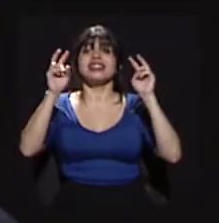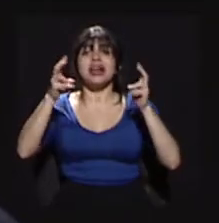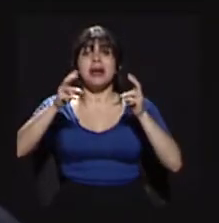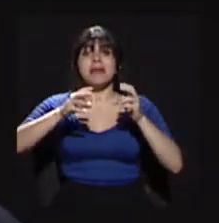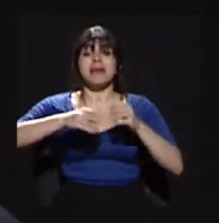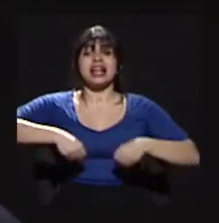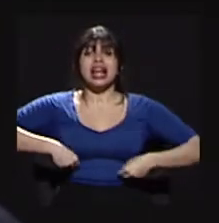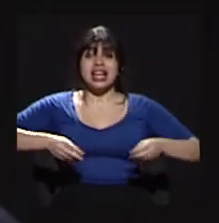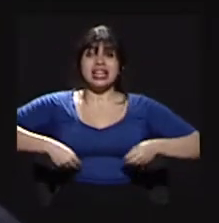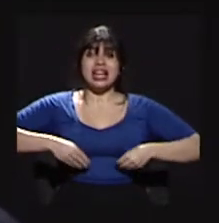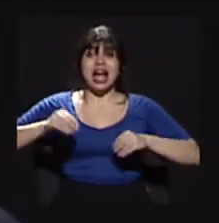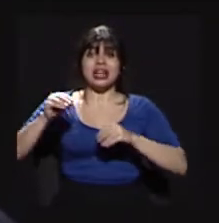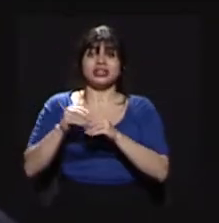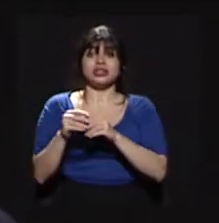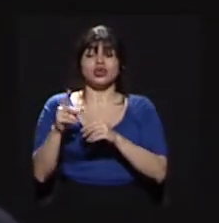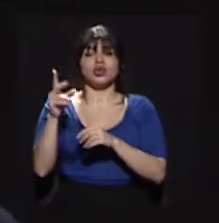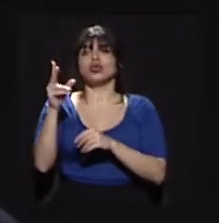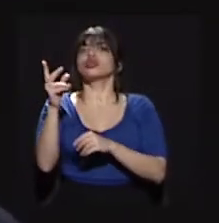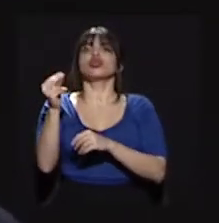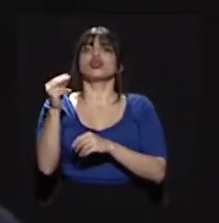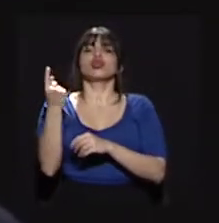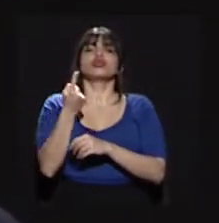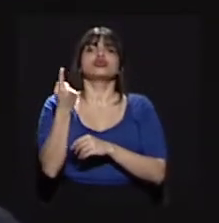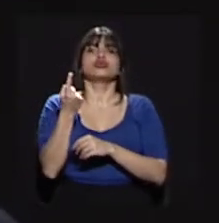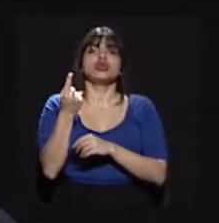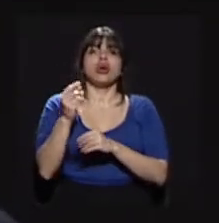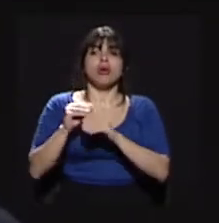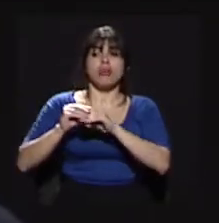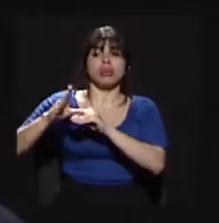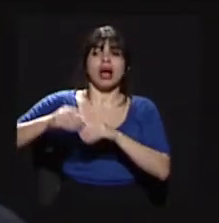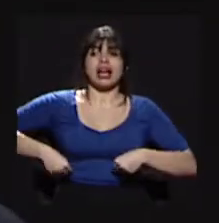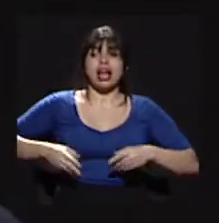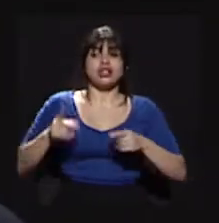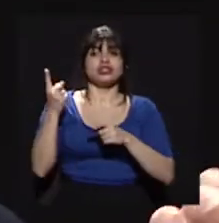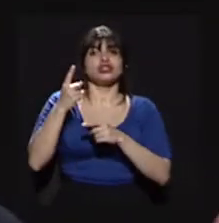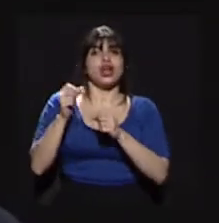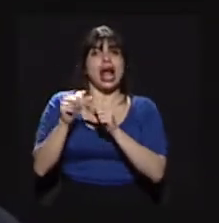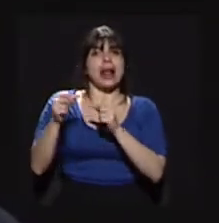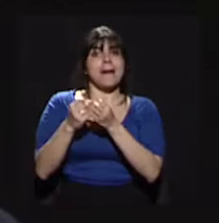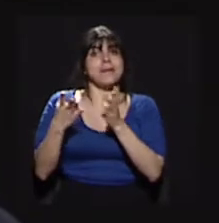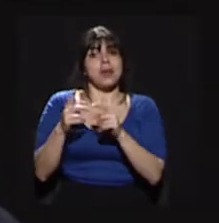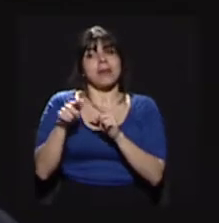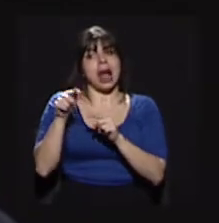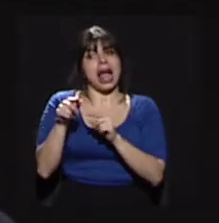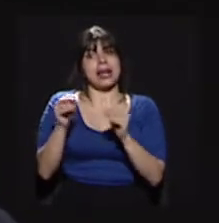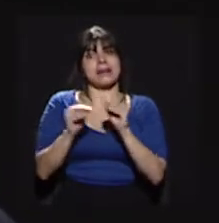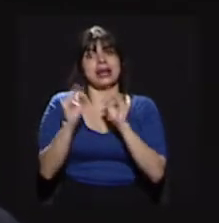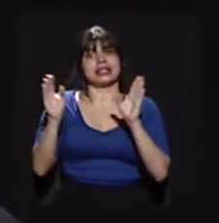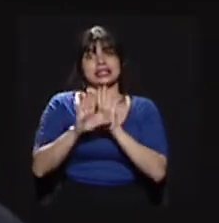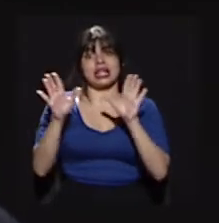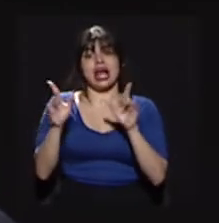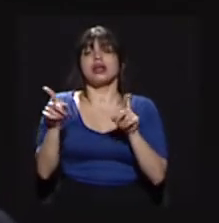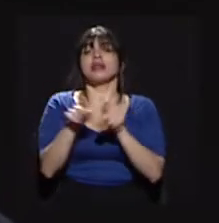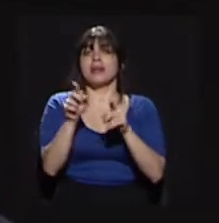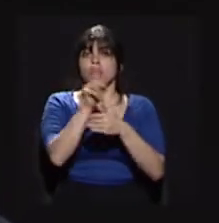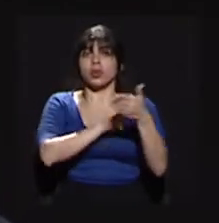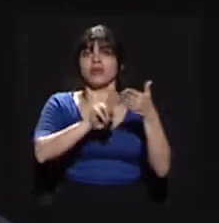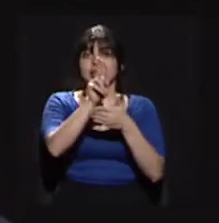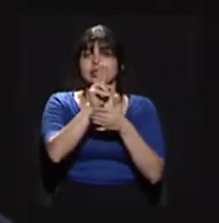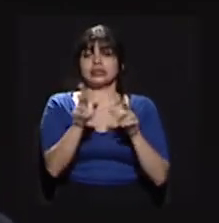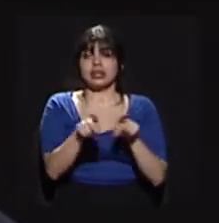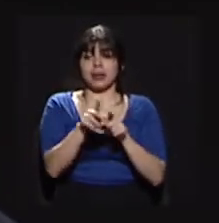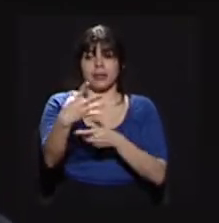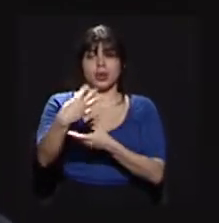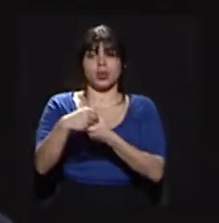disparadores del gasto que no tiene sólo que ver con con el sector público pero es ahí donde se manifiesta de manera más evidente incluidas las universidades disociadas